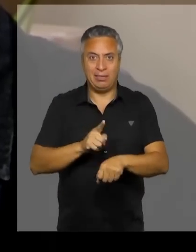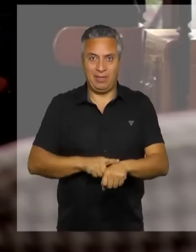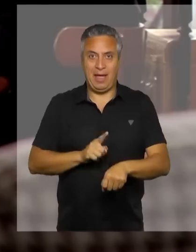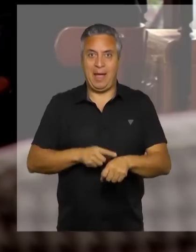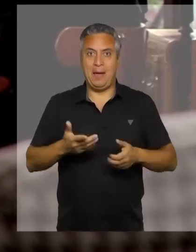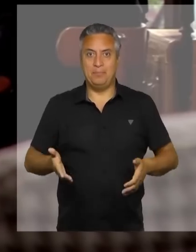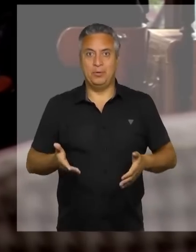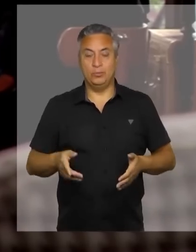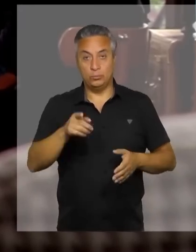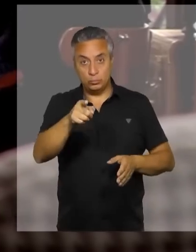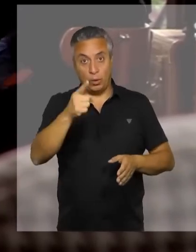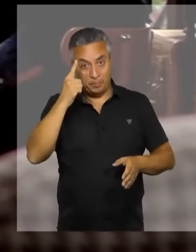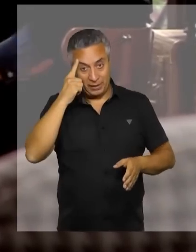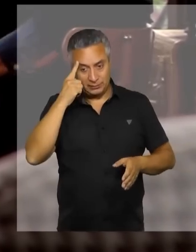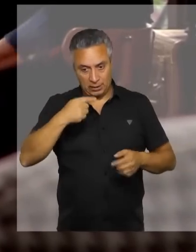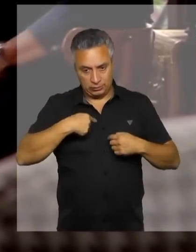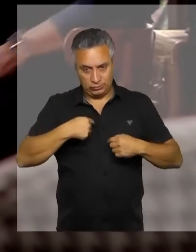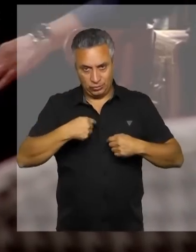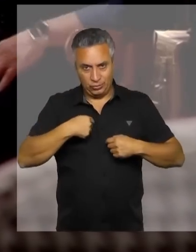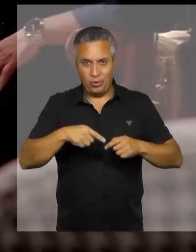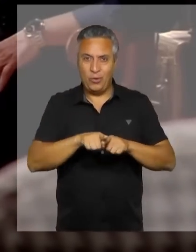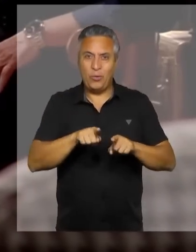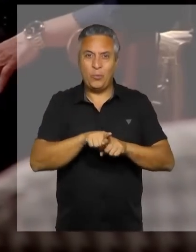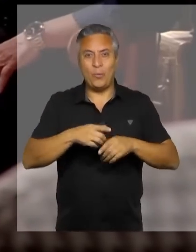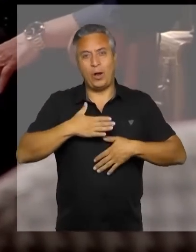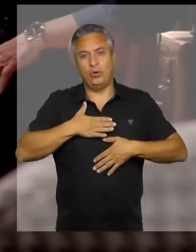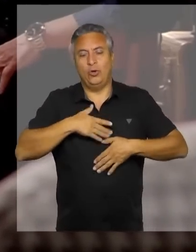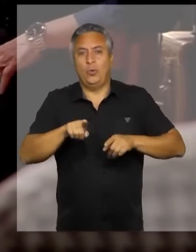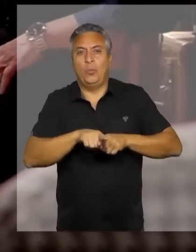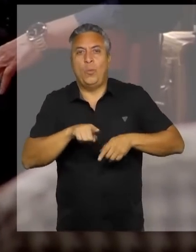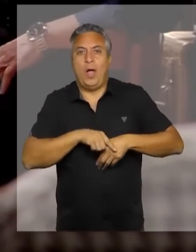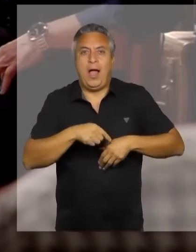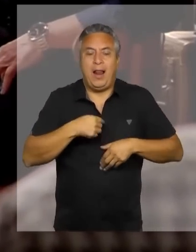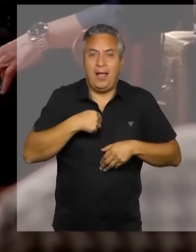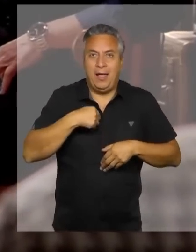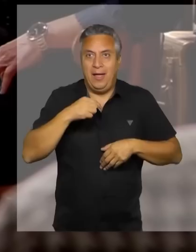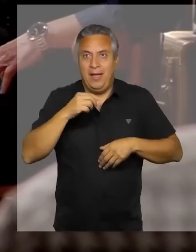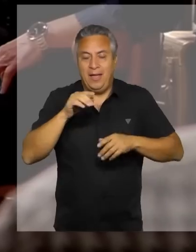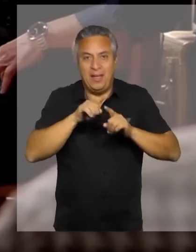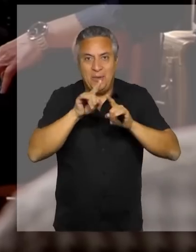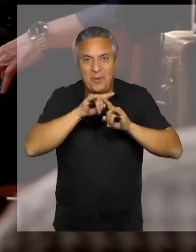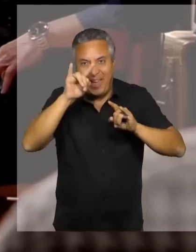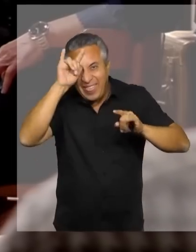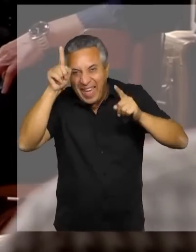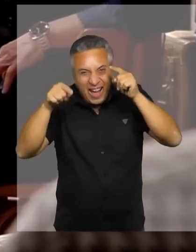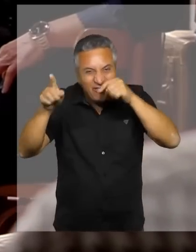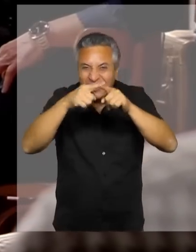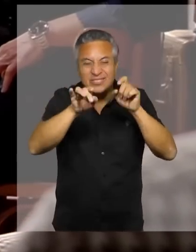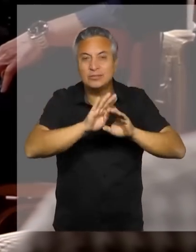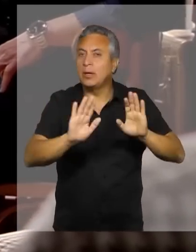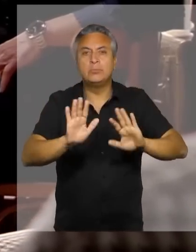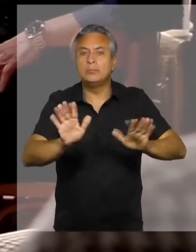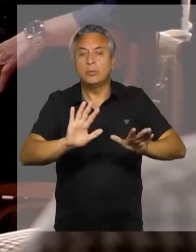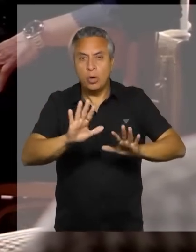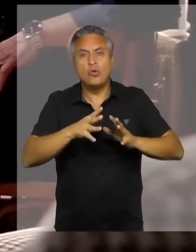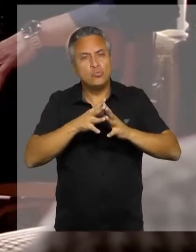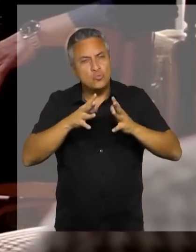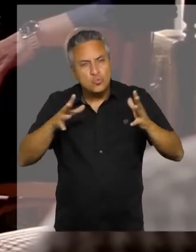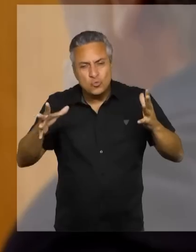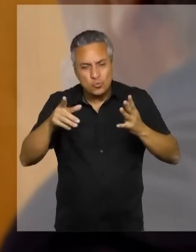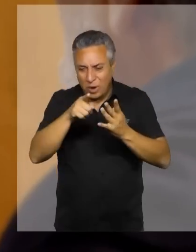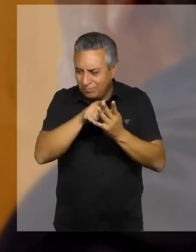Usted puede pensar que yo soy media esotérica, pero hay tanta terapia alternativa.